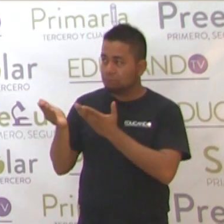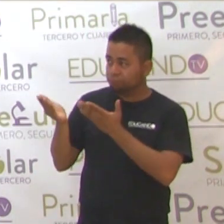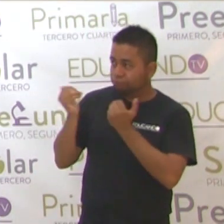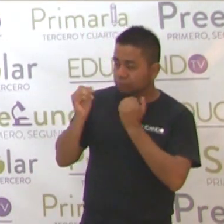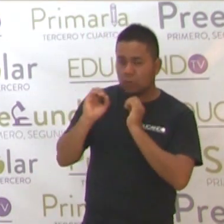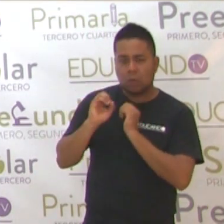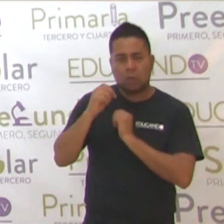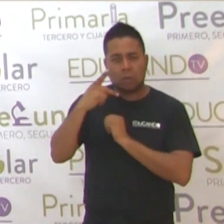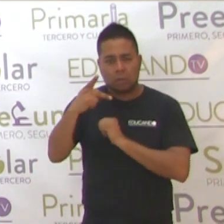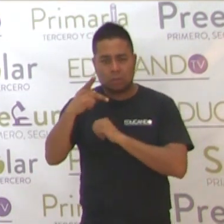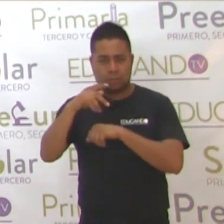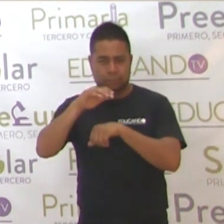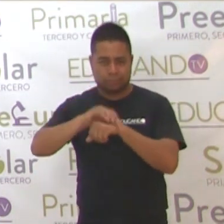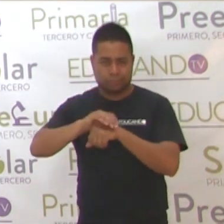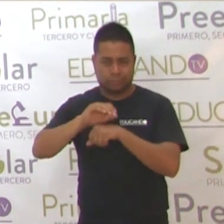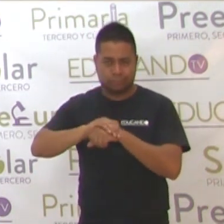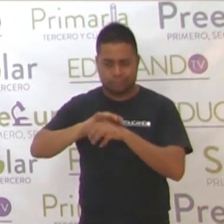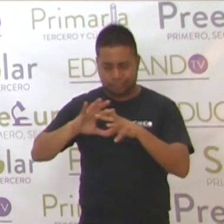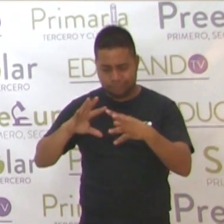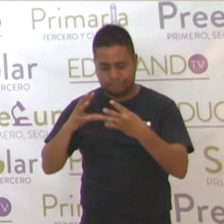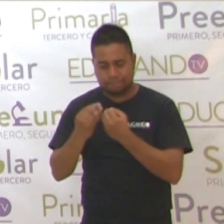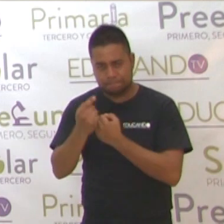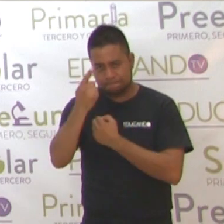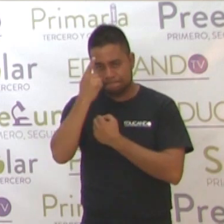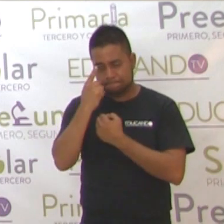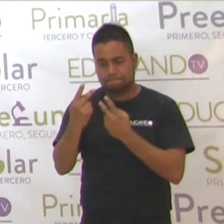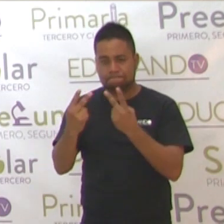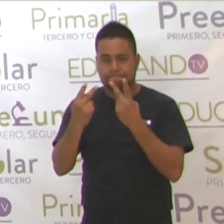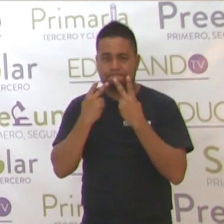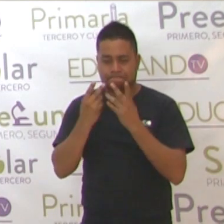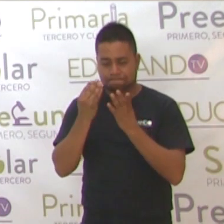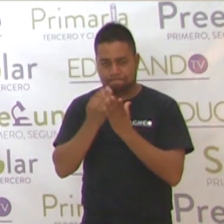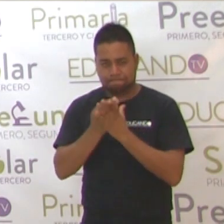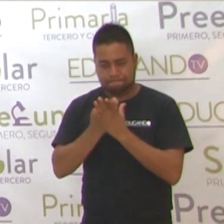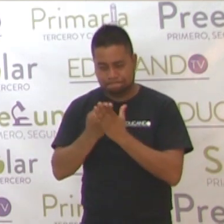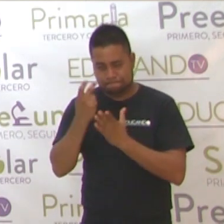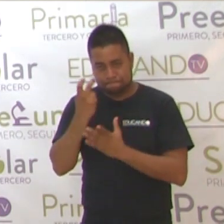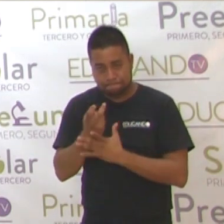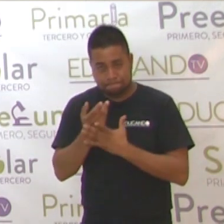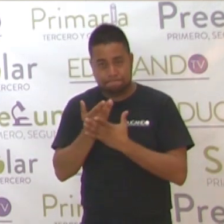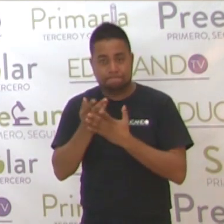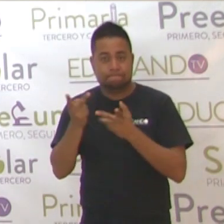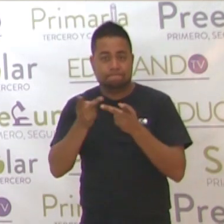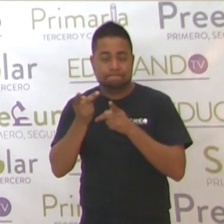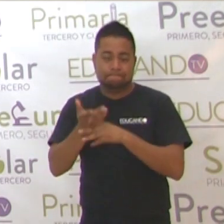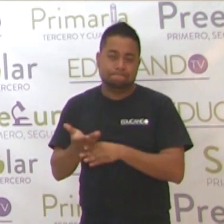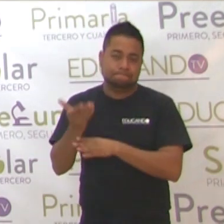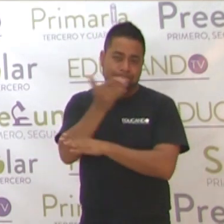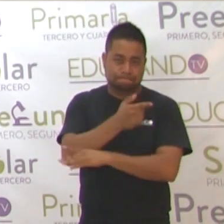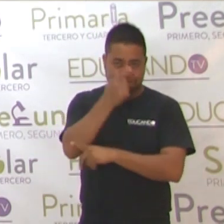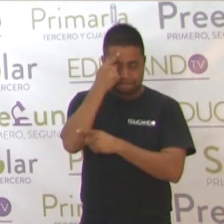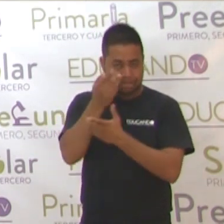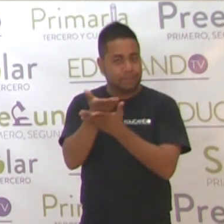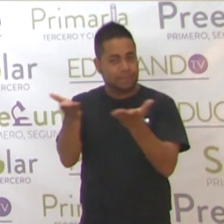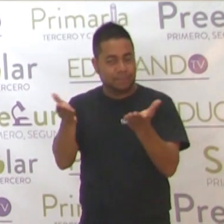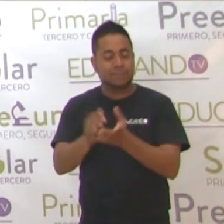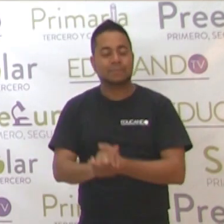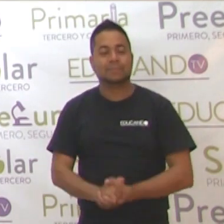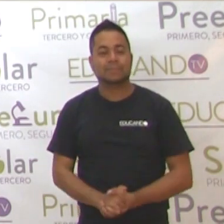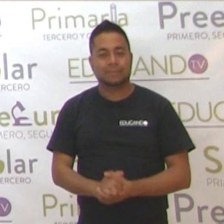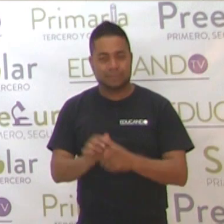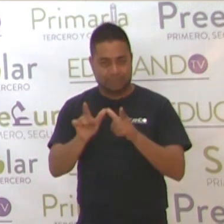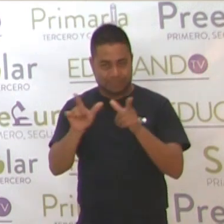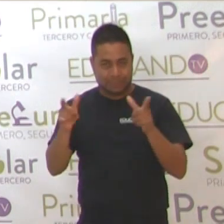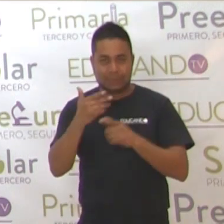invitarlos o reunirte con tus amigos y amigas para que juntos puedan observar esta sesión que hemos preparado para